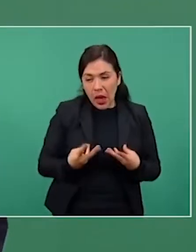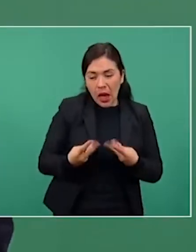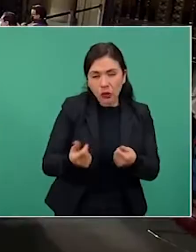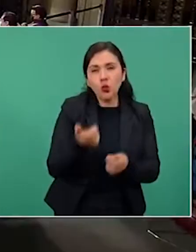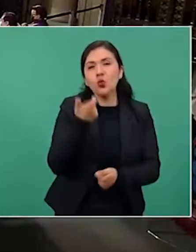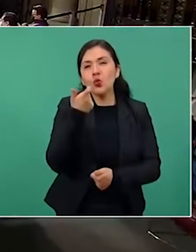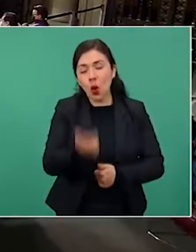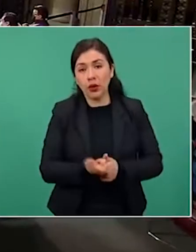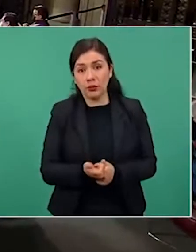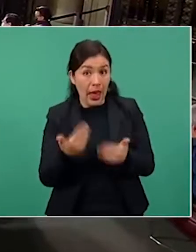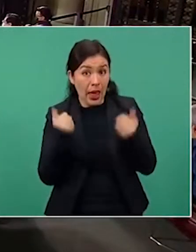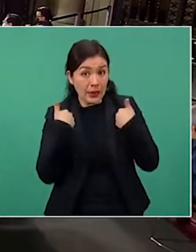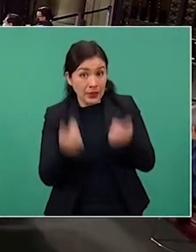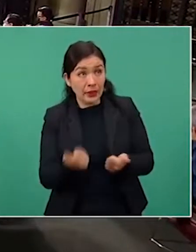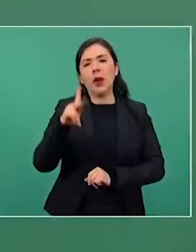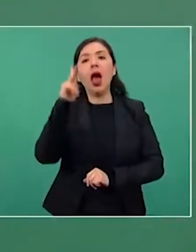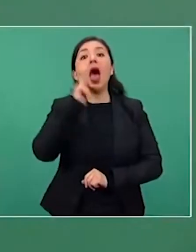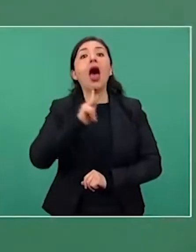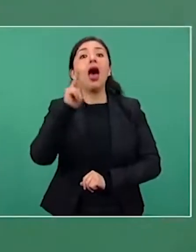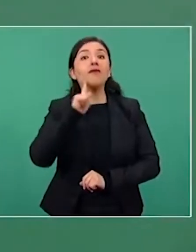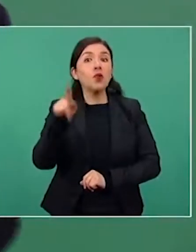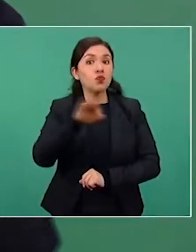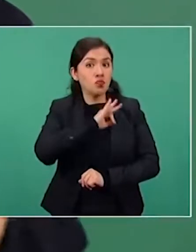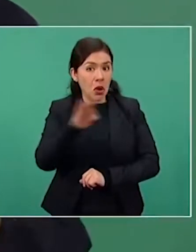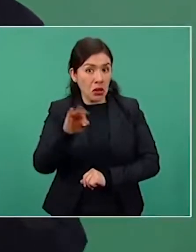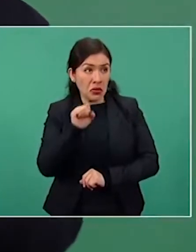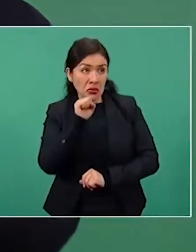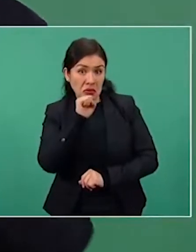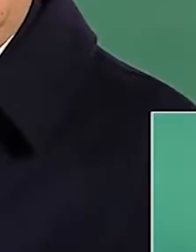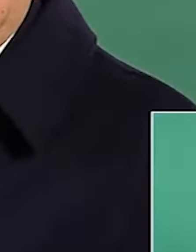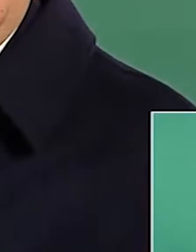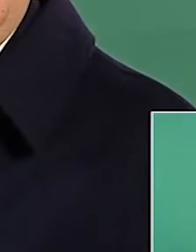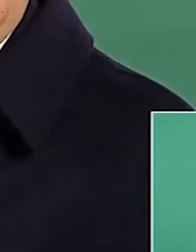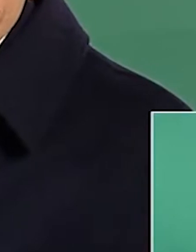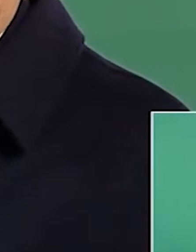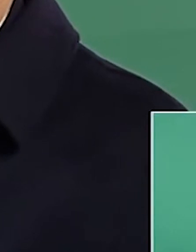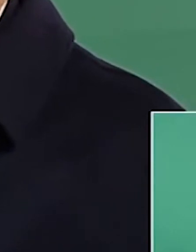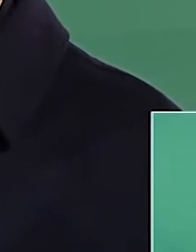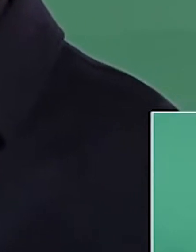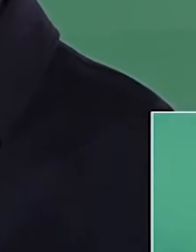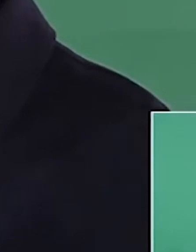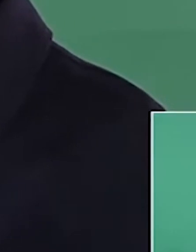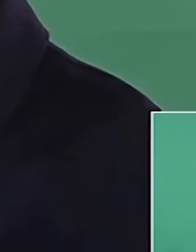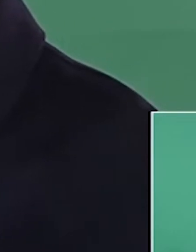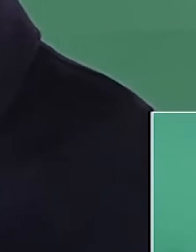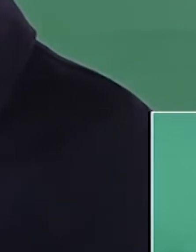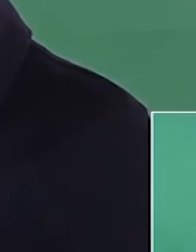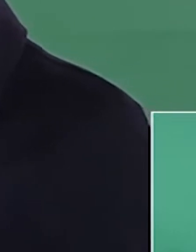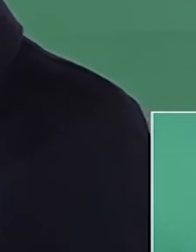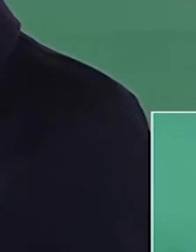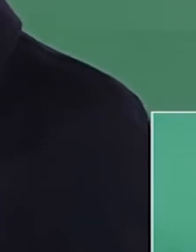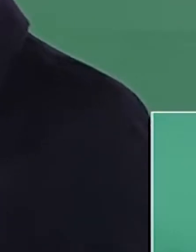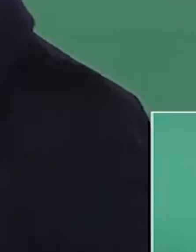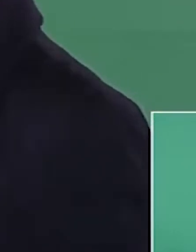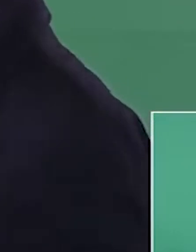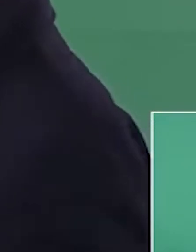y ya que Hacienda si puede si tiene posibilidad de acuerdo